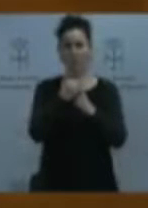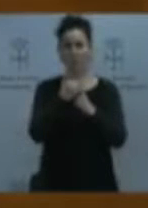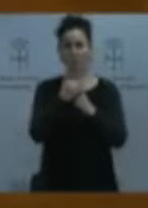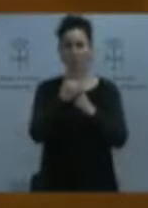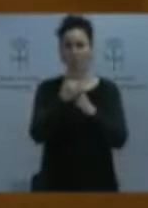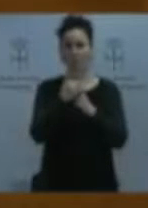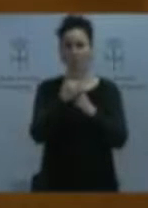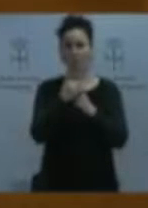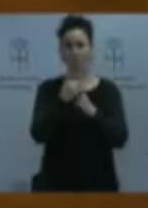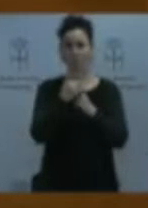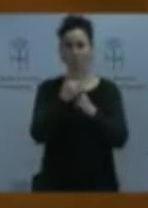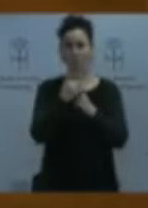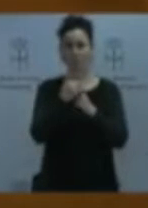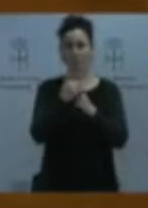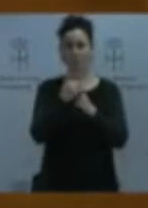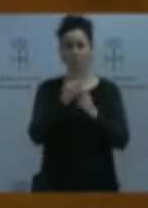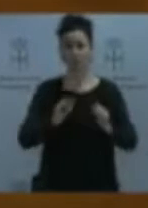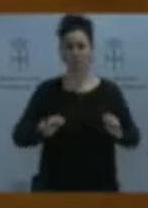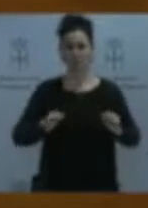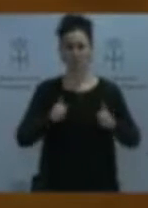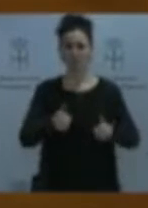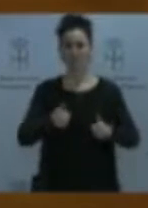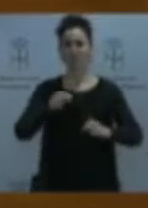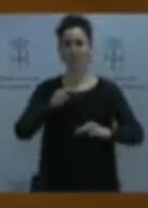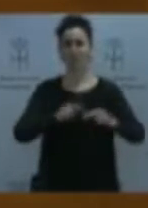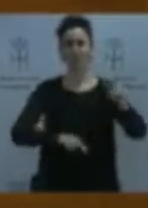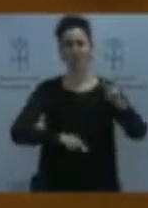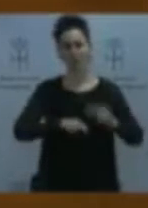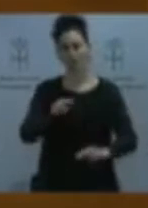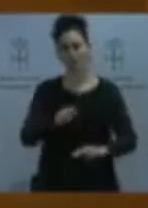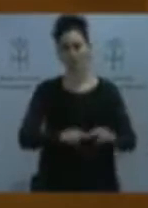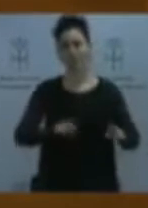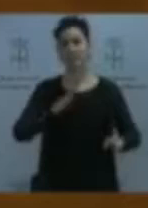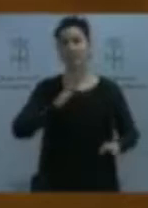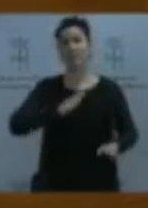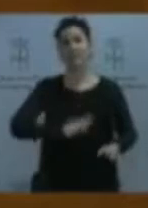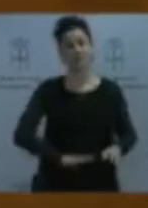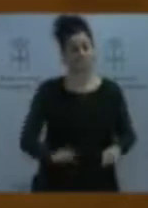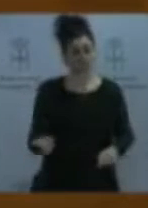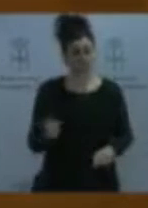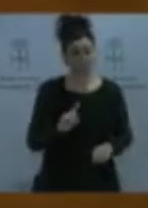iniciadas estas obras o incluso concluidas.